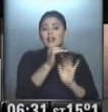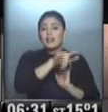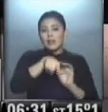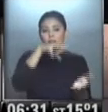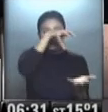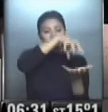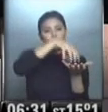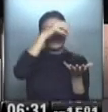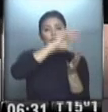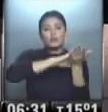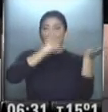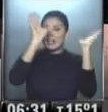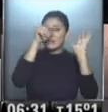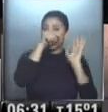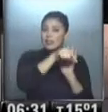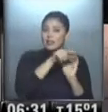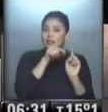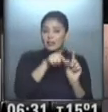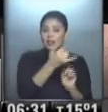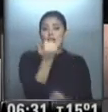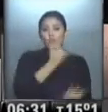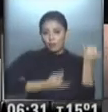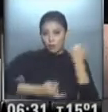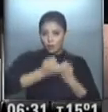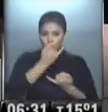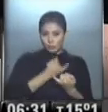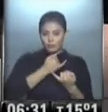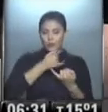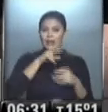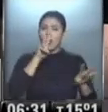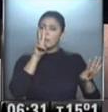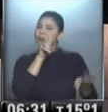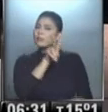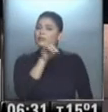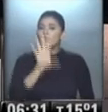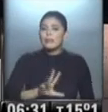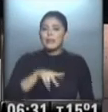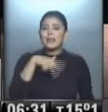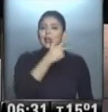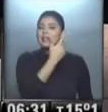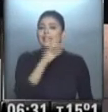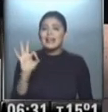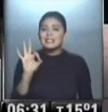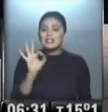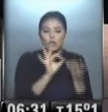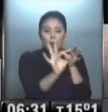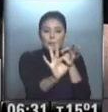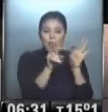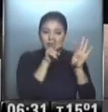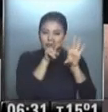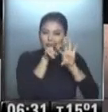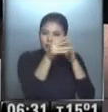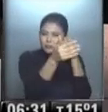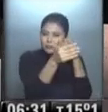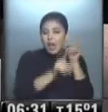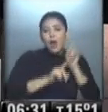el observador meteorológico de esta estación meteorológica. La visibilidad solo 300 metros, atención, en algunas zonas